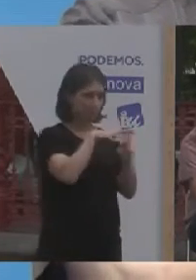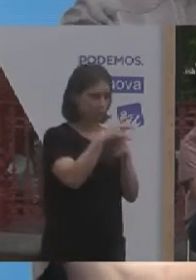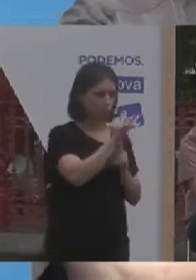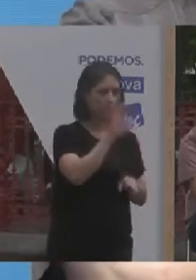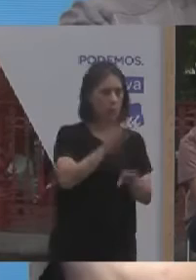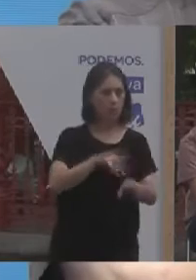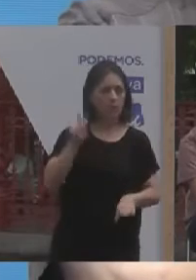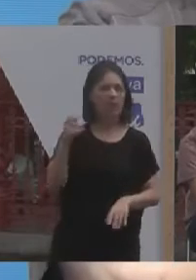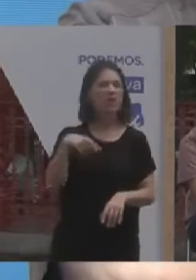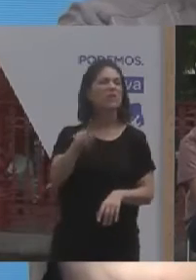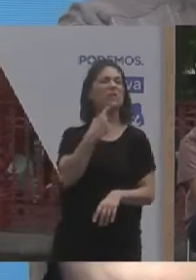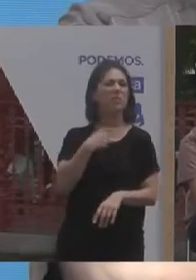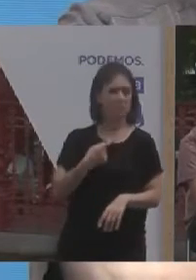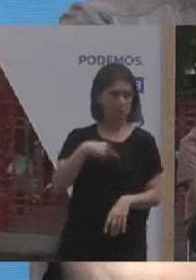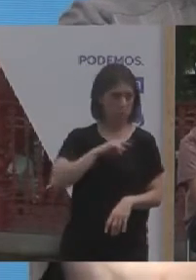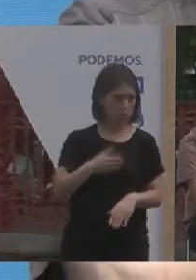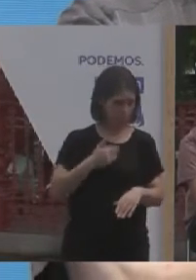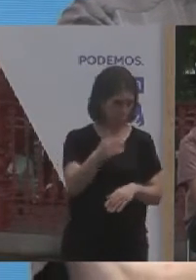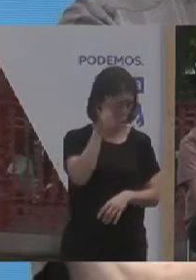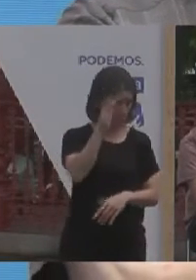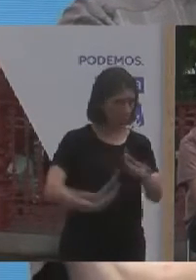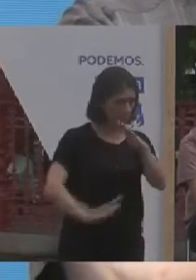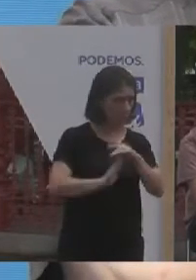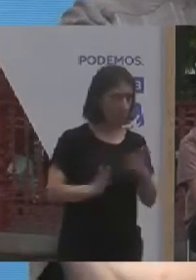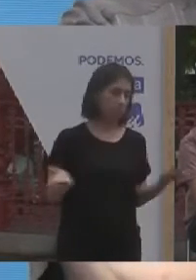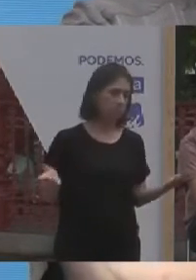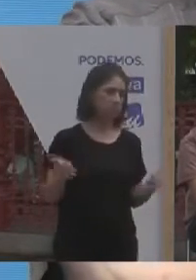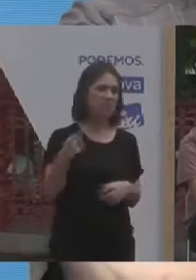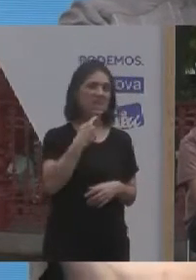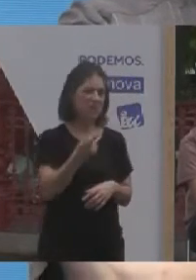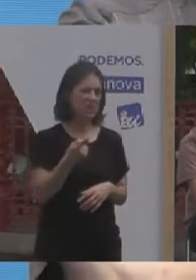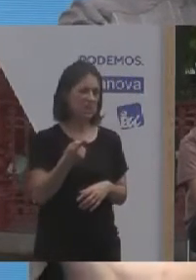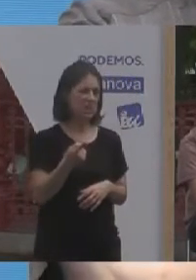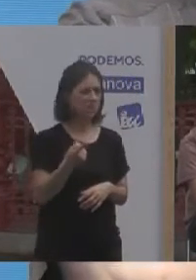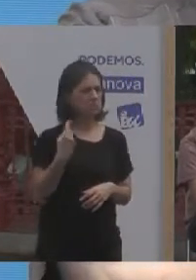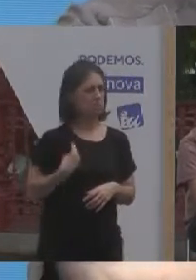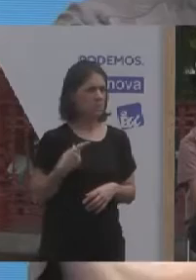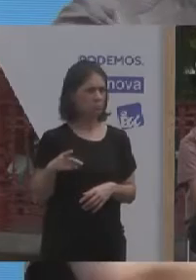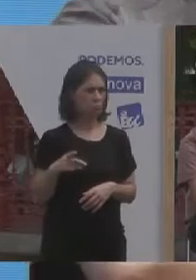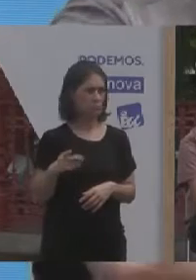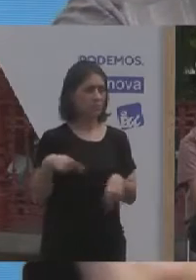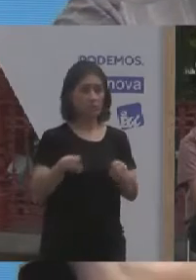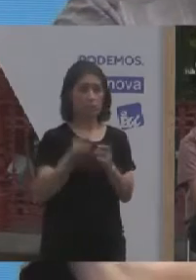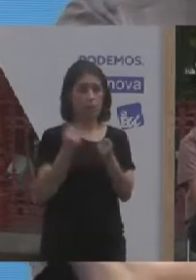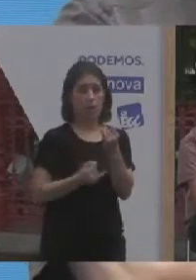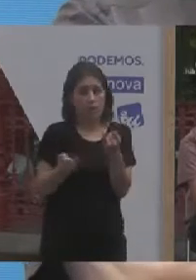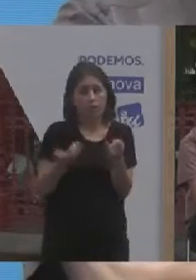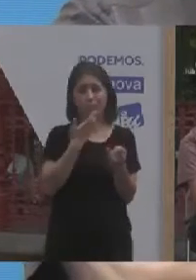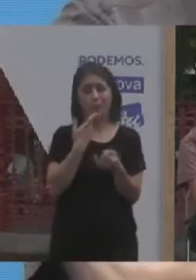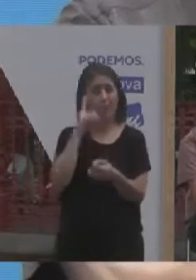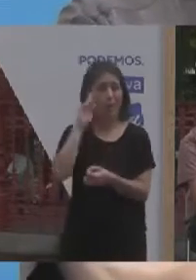decir que nos imos paralizar o país. Bueno, cando di isto, señor Feijóo está acabando ca